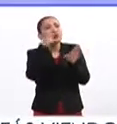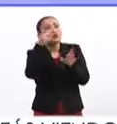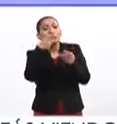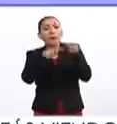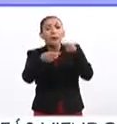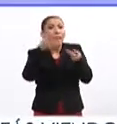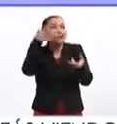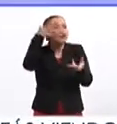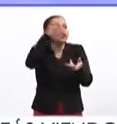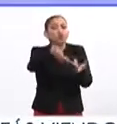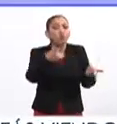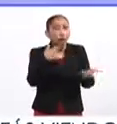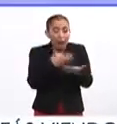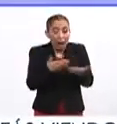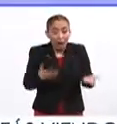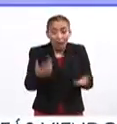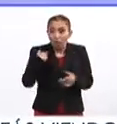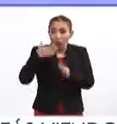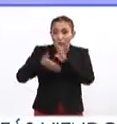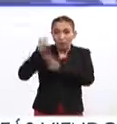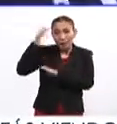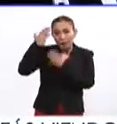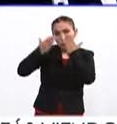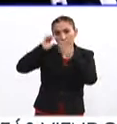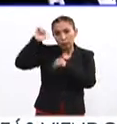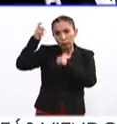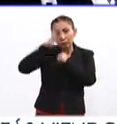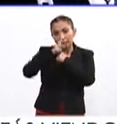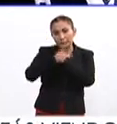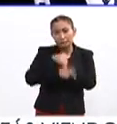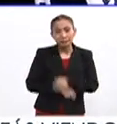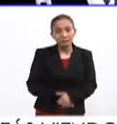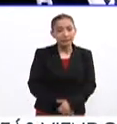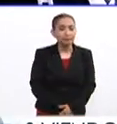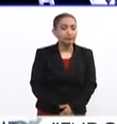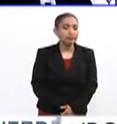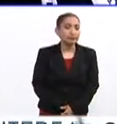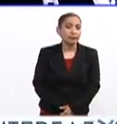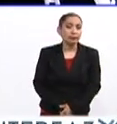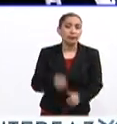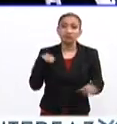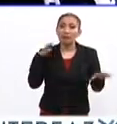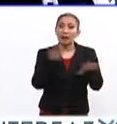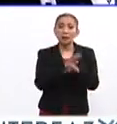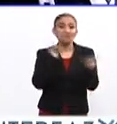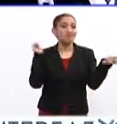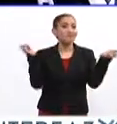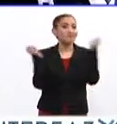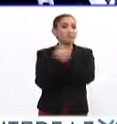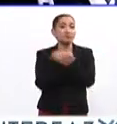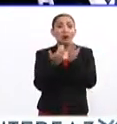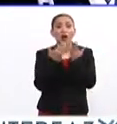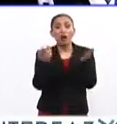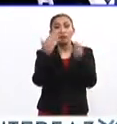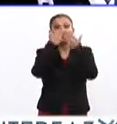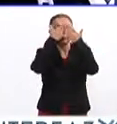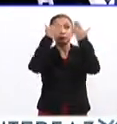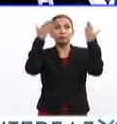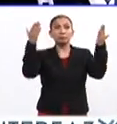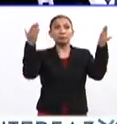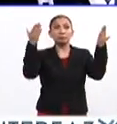tus planes ahora a partir de que viviste esta experiencia? Pues es que lo cambia totalmente porque ahora tu